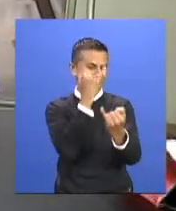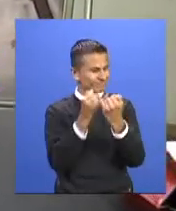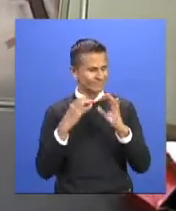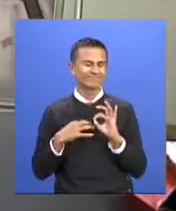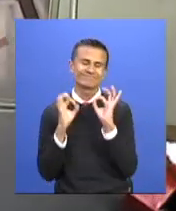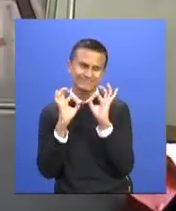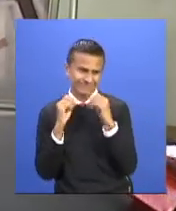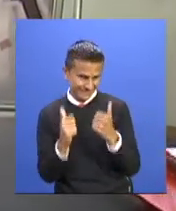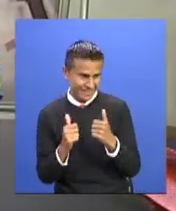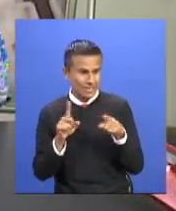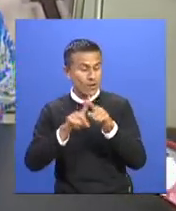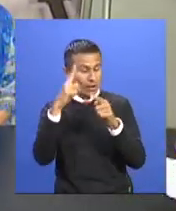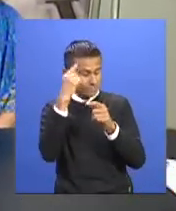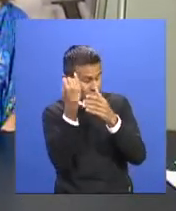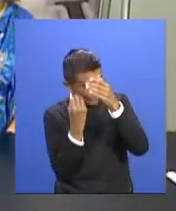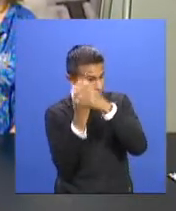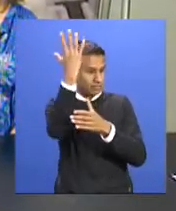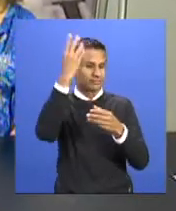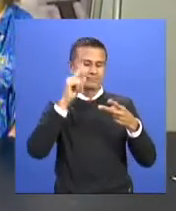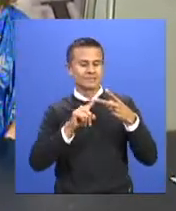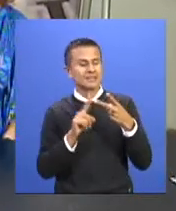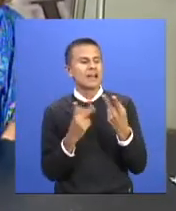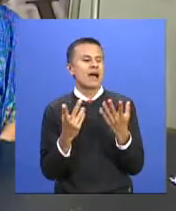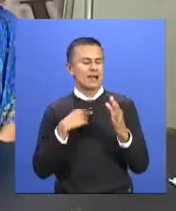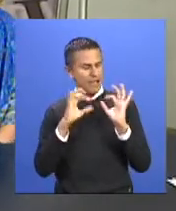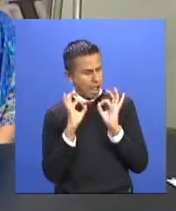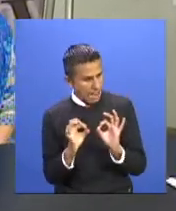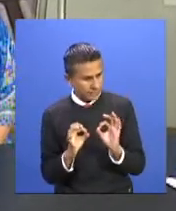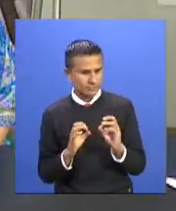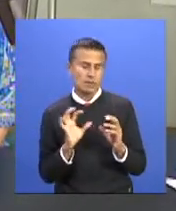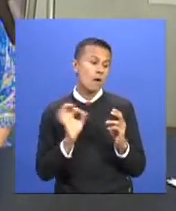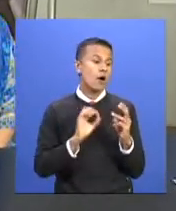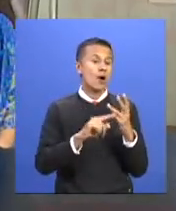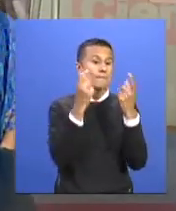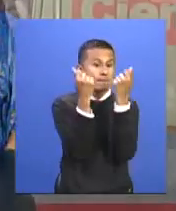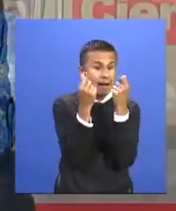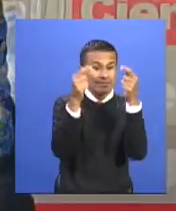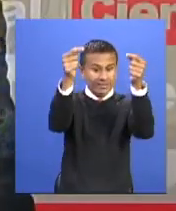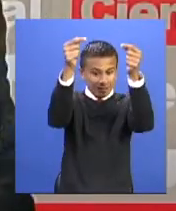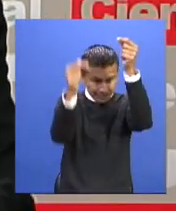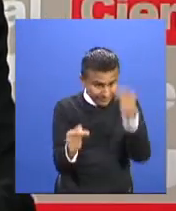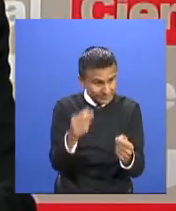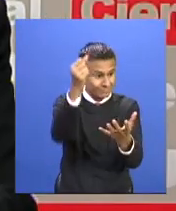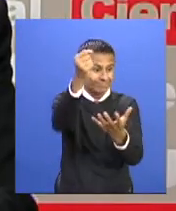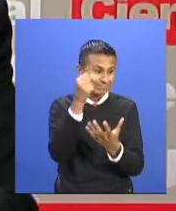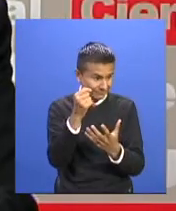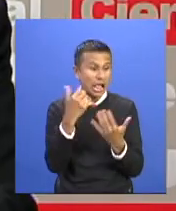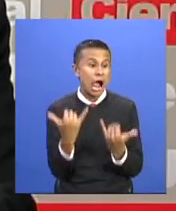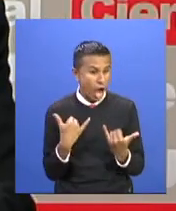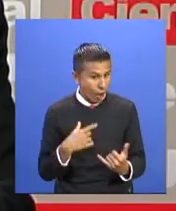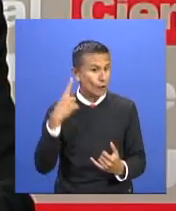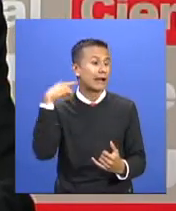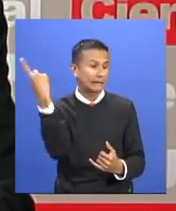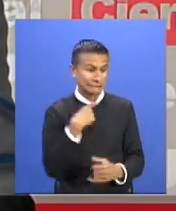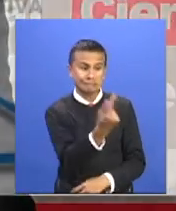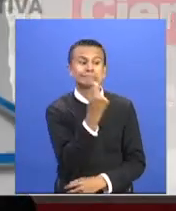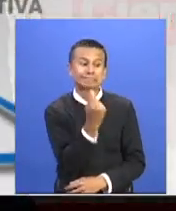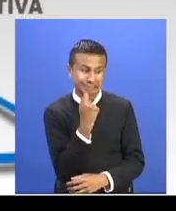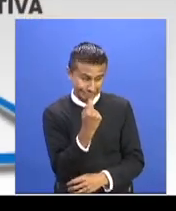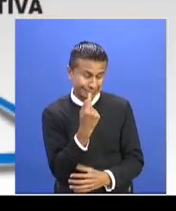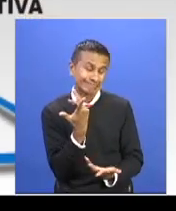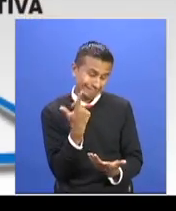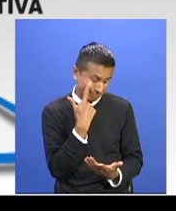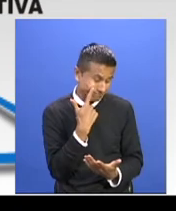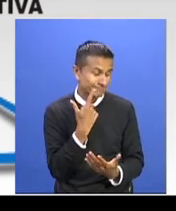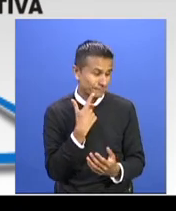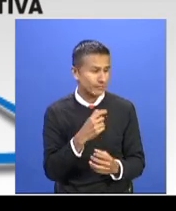hablamos de innovación. Hablamos de calidad, hablamos del manejo financiero, un tema tan delicado hoy en día en todas las empresas, la